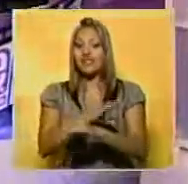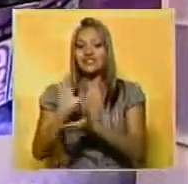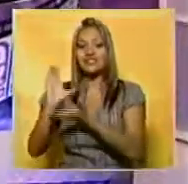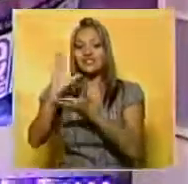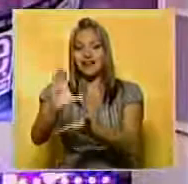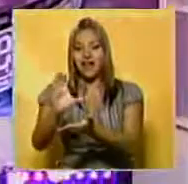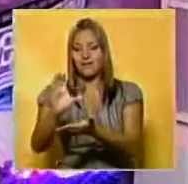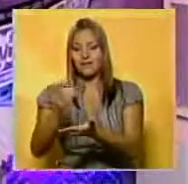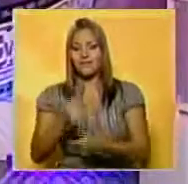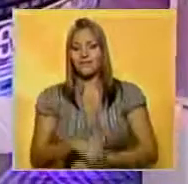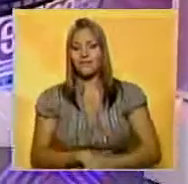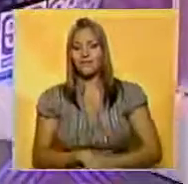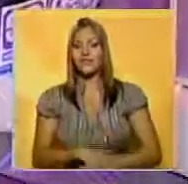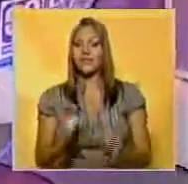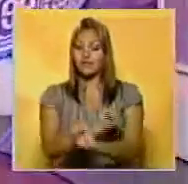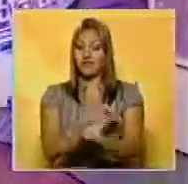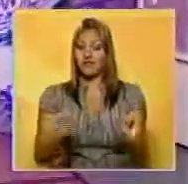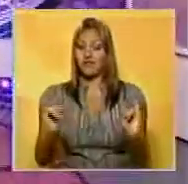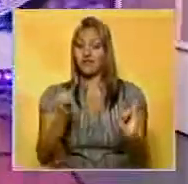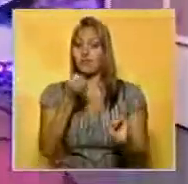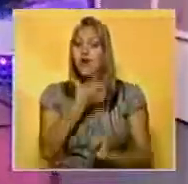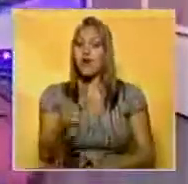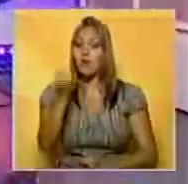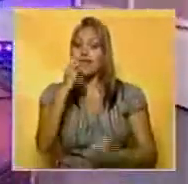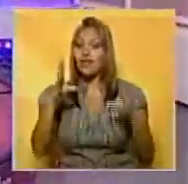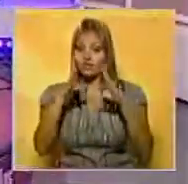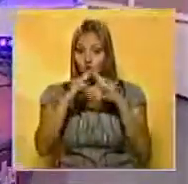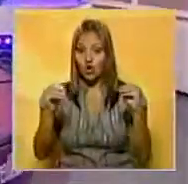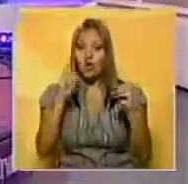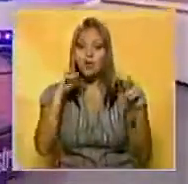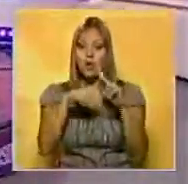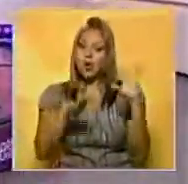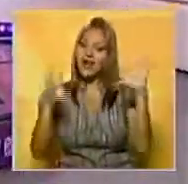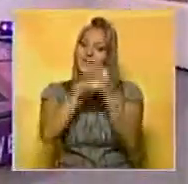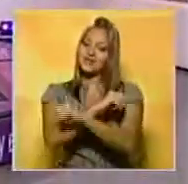llegamos al final. Yo soy Federica Guzmán. Buen provecho para todos y nos vemos esta noche aquí en Estrenos y Estrellas.